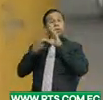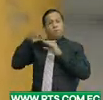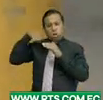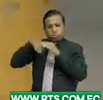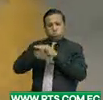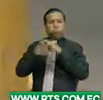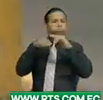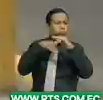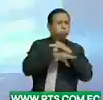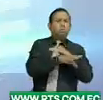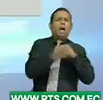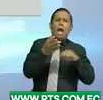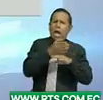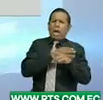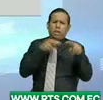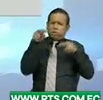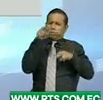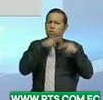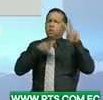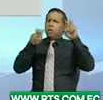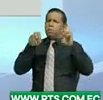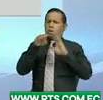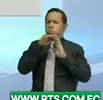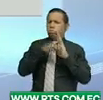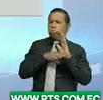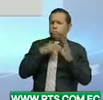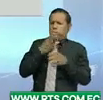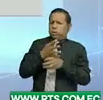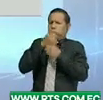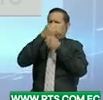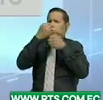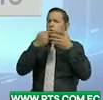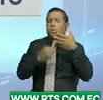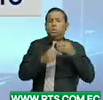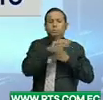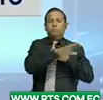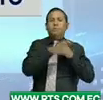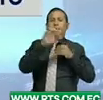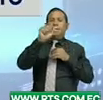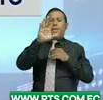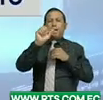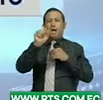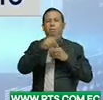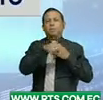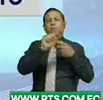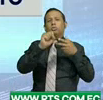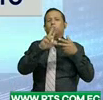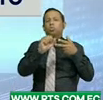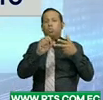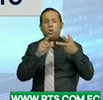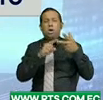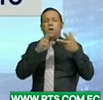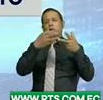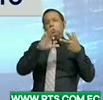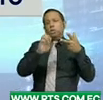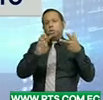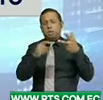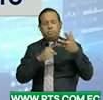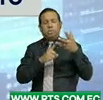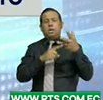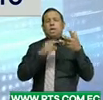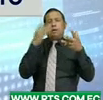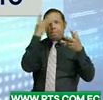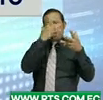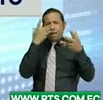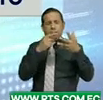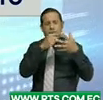de bioseguridad. Entre ellas están Atacames, Same, Sua, Tonsupa y Tonchigüe en Esmeraldas y Bajo Alto en